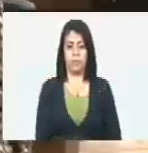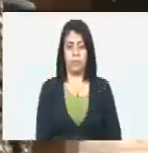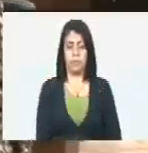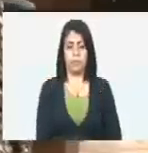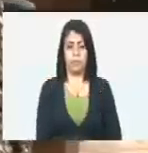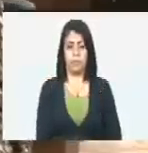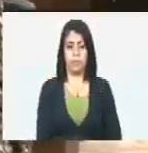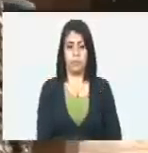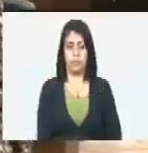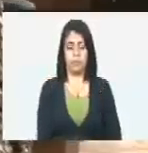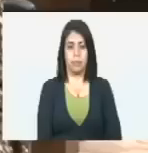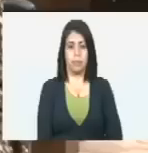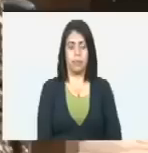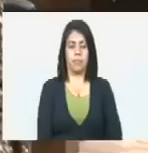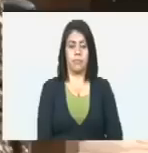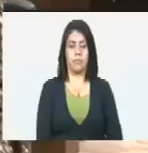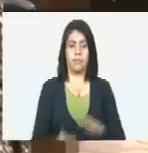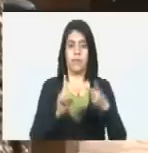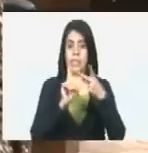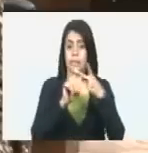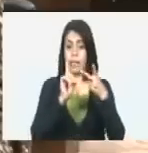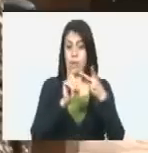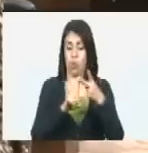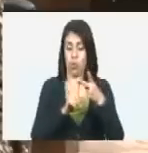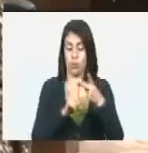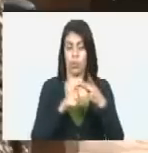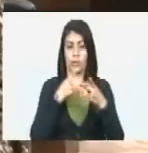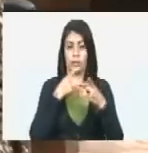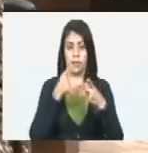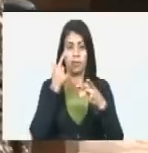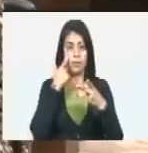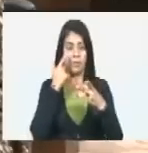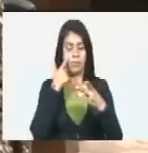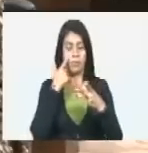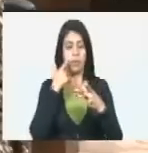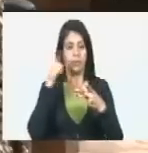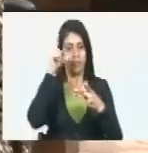La segunda observación es de sana lógica.